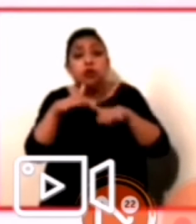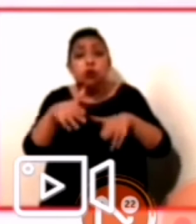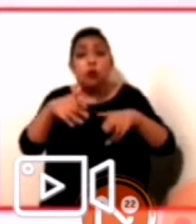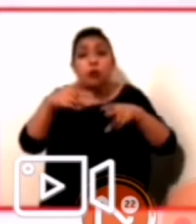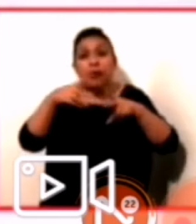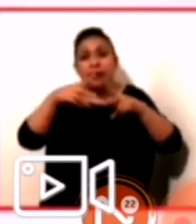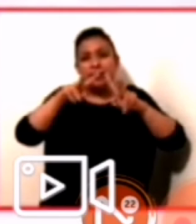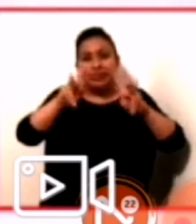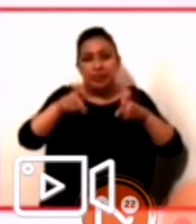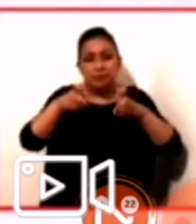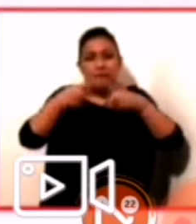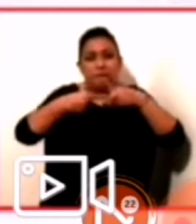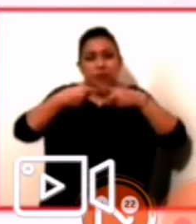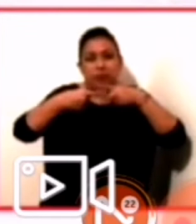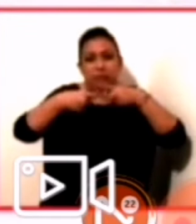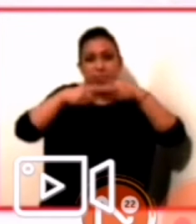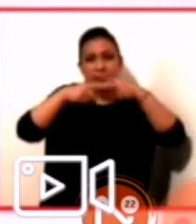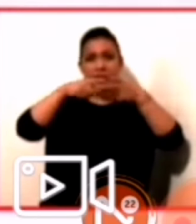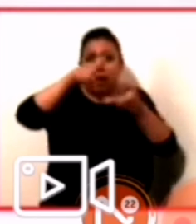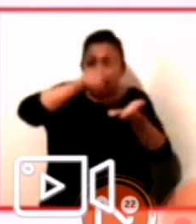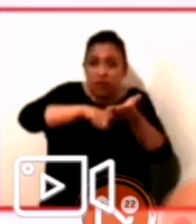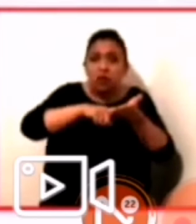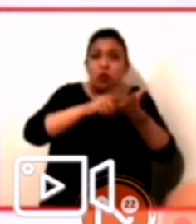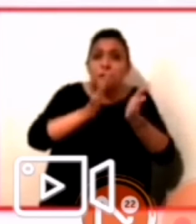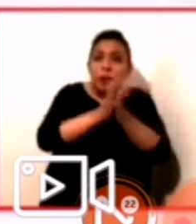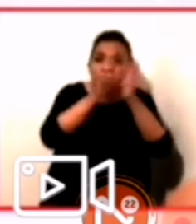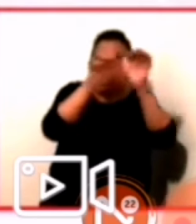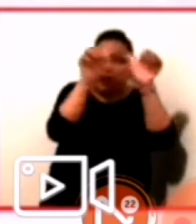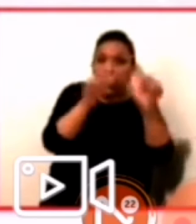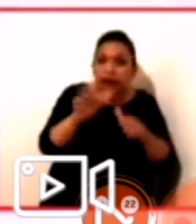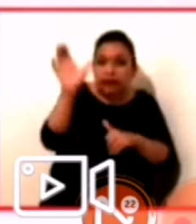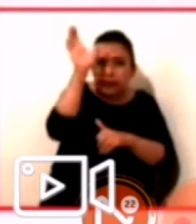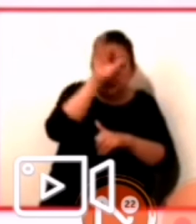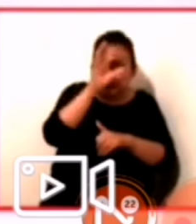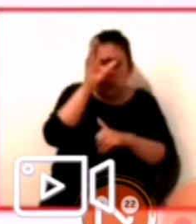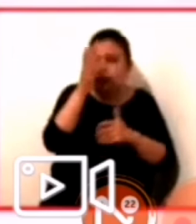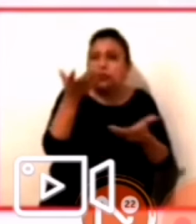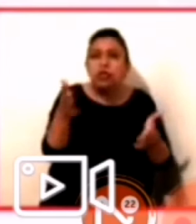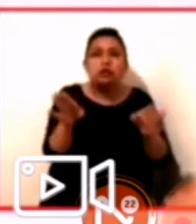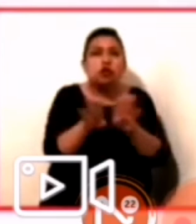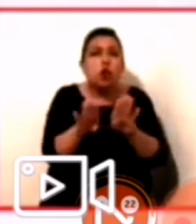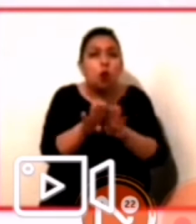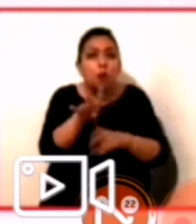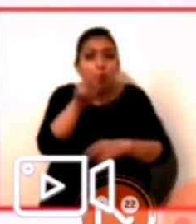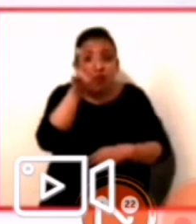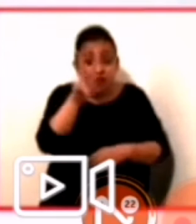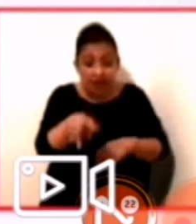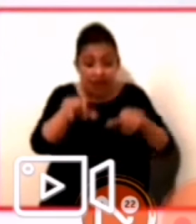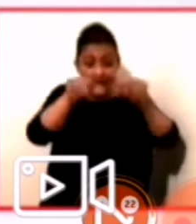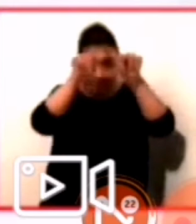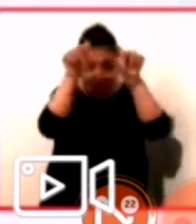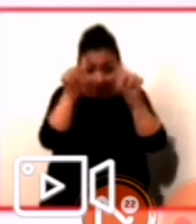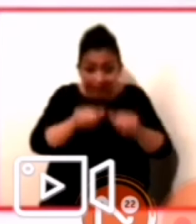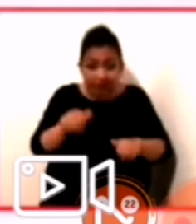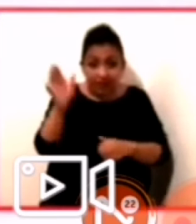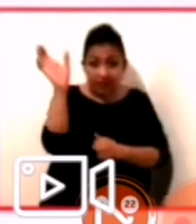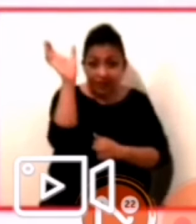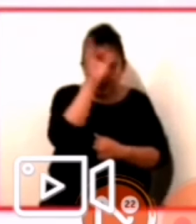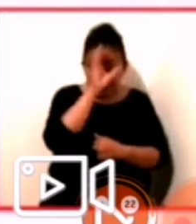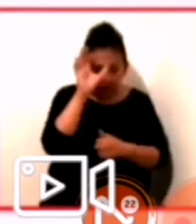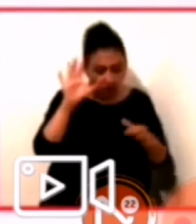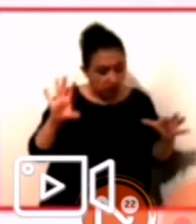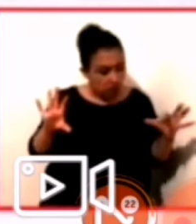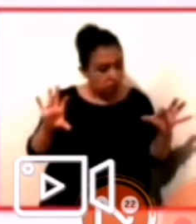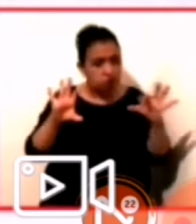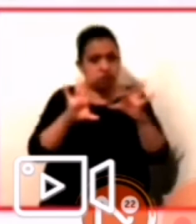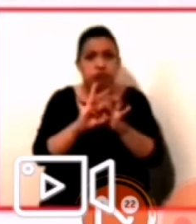matemáticas en las artes y en las ciencias, es decir, cómo realmente el arte y la ciencia están